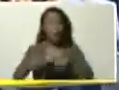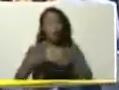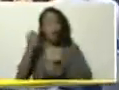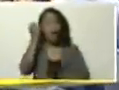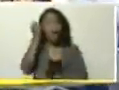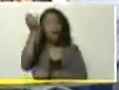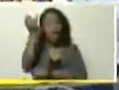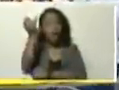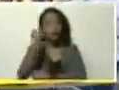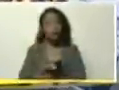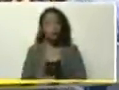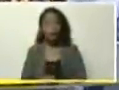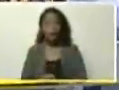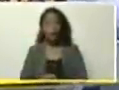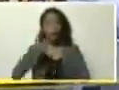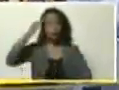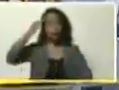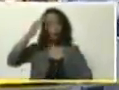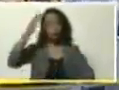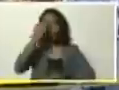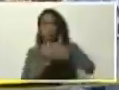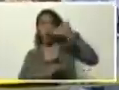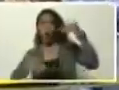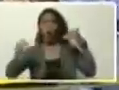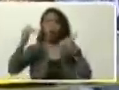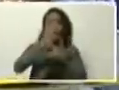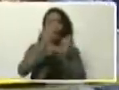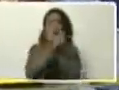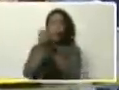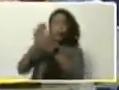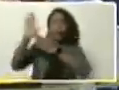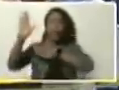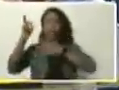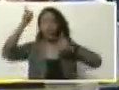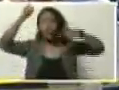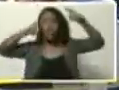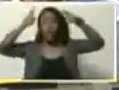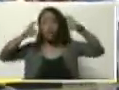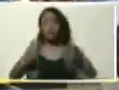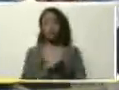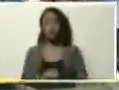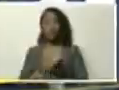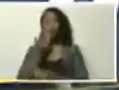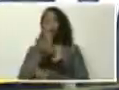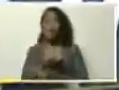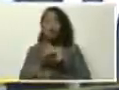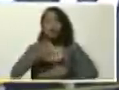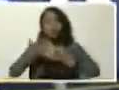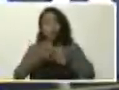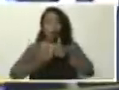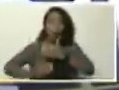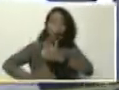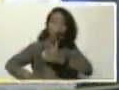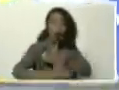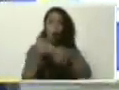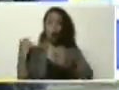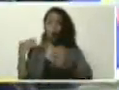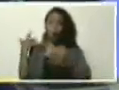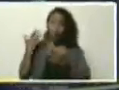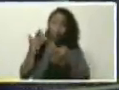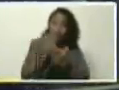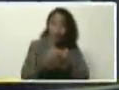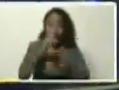ideas del comandante supremo y eterno Hugo Chávez, le ha permitido a lo largo de estos años